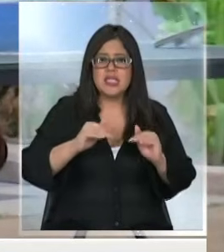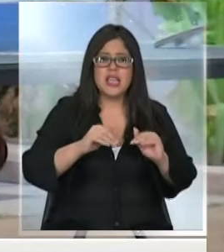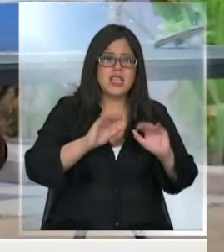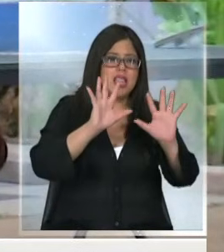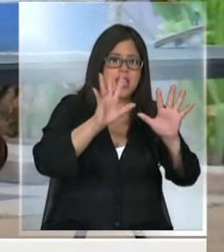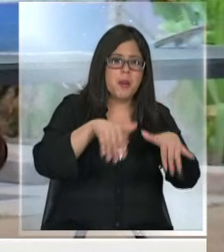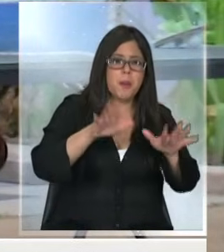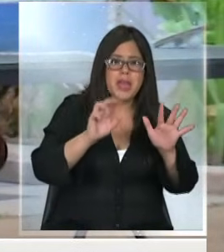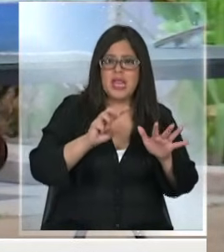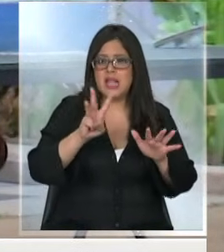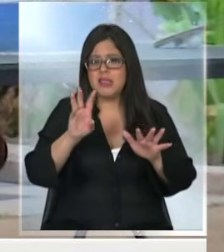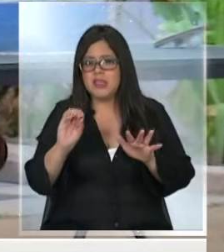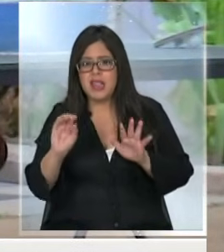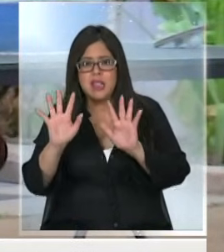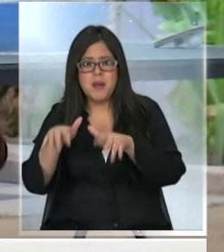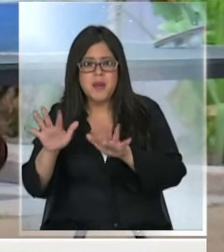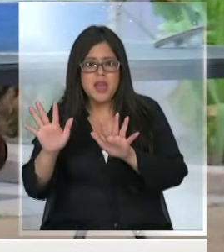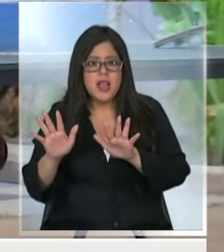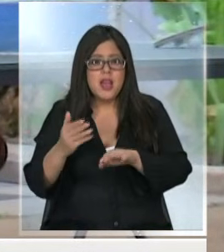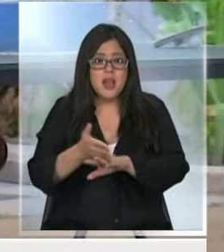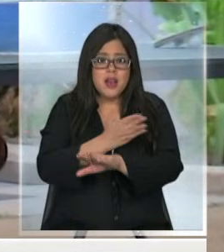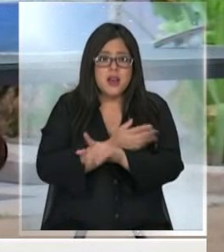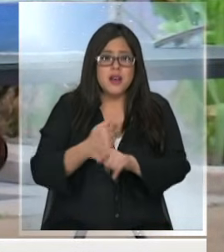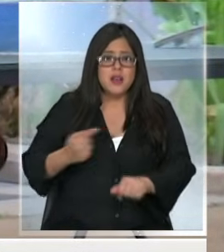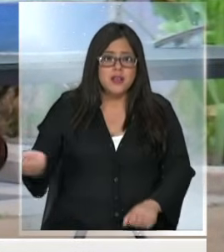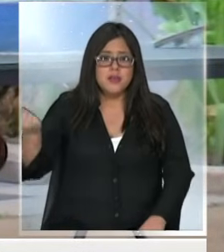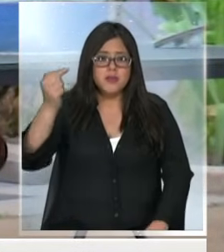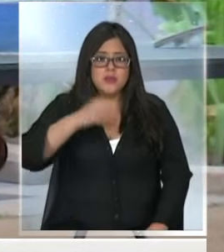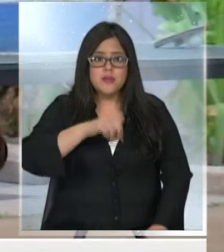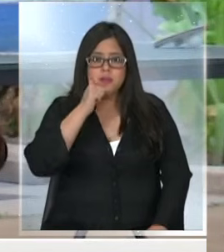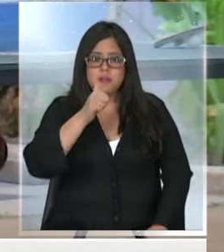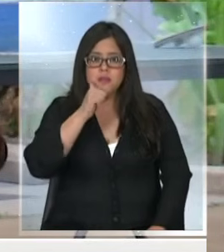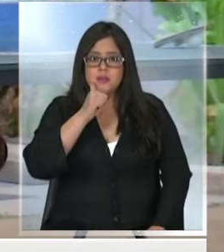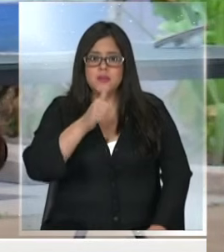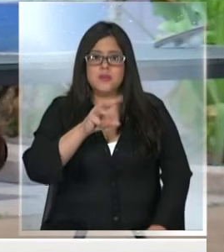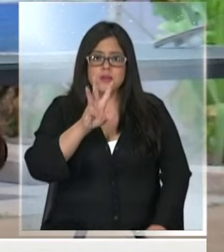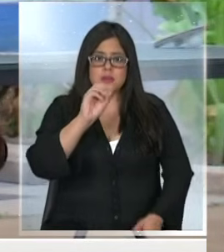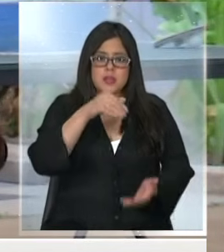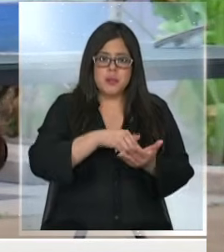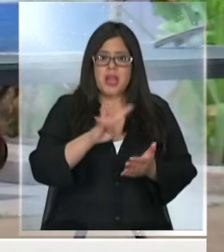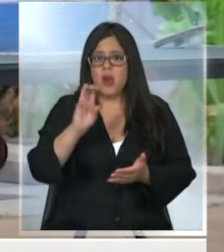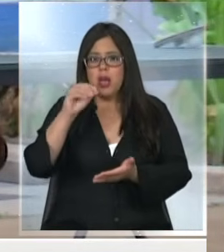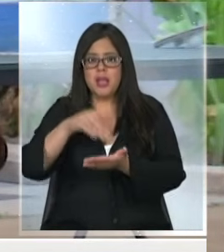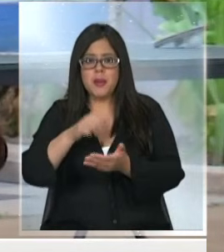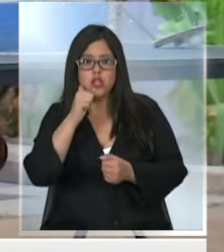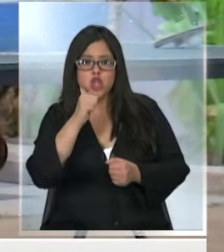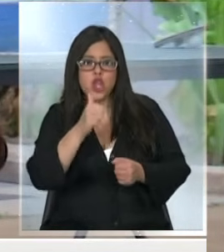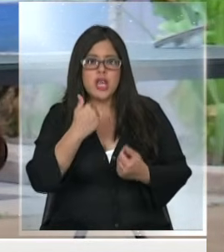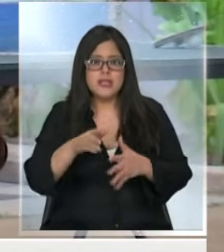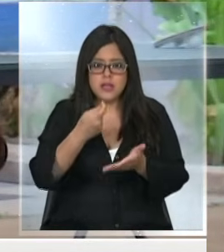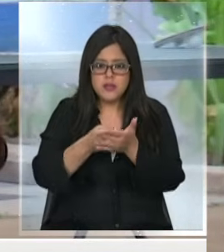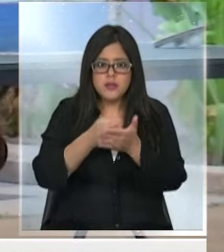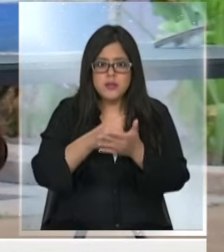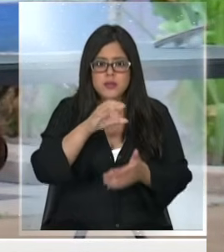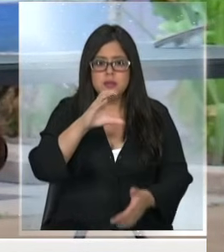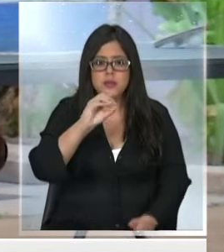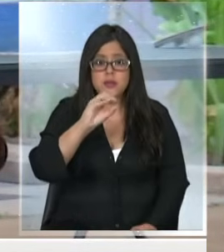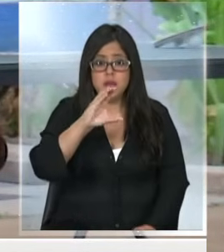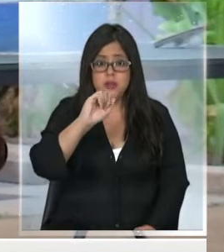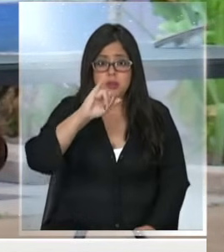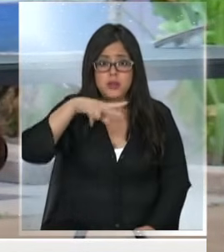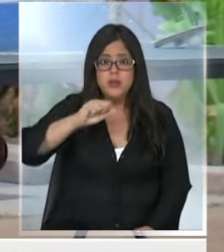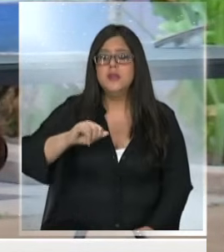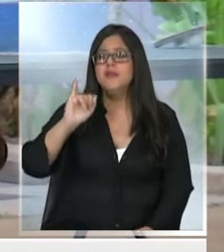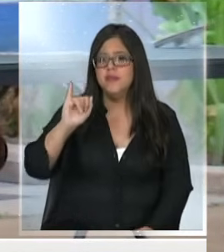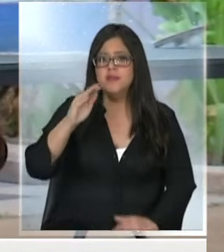después ya hasta el último tiempo, antes de ingresar acá, empecé ya todos los días, 30.000, 40.000 pesos diarios. ¿En cocaína? Cocaína,